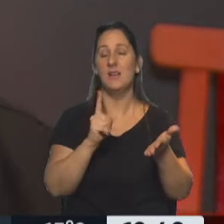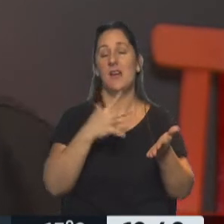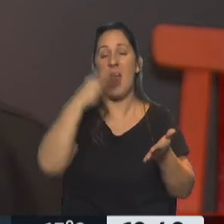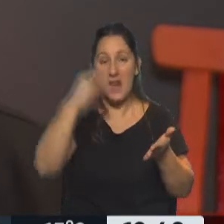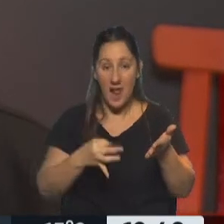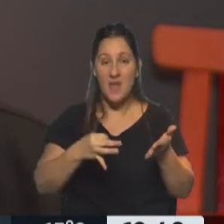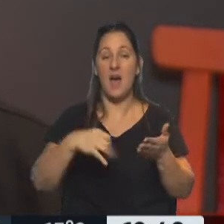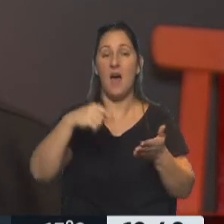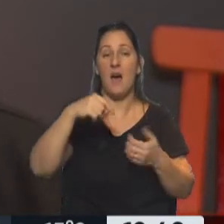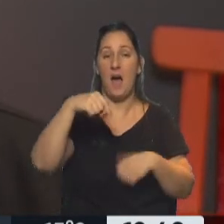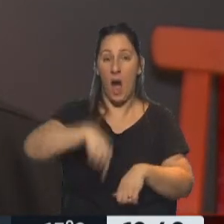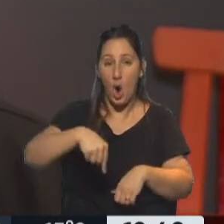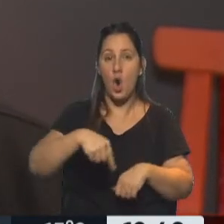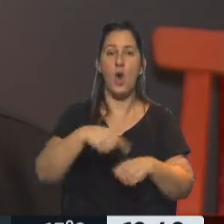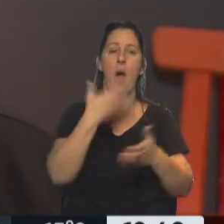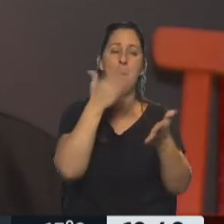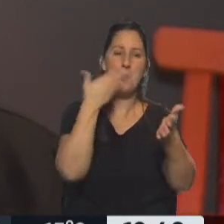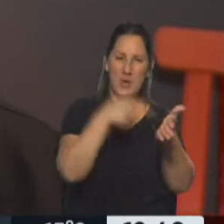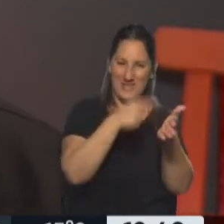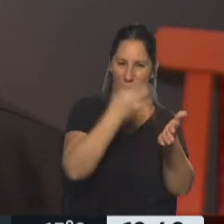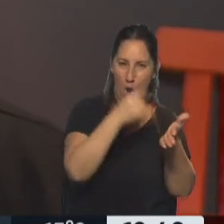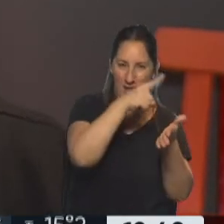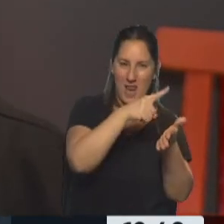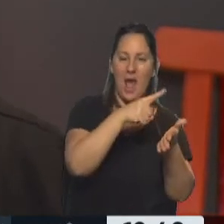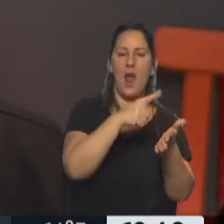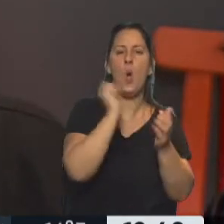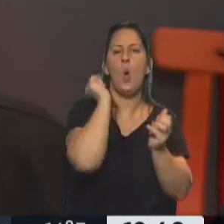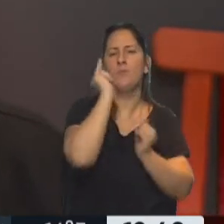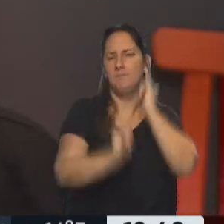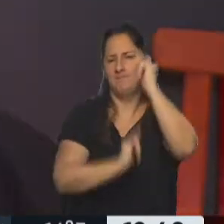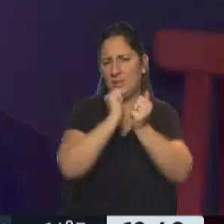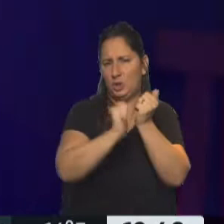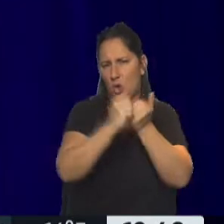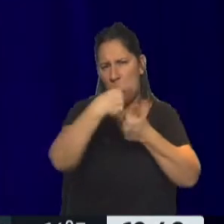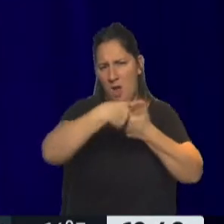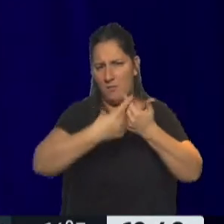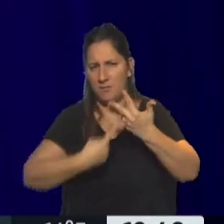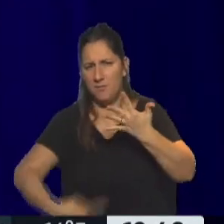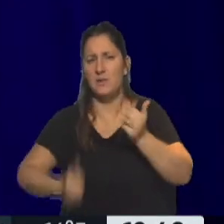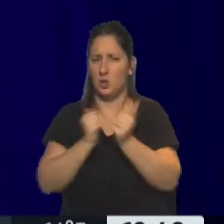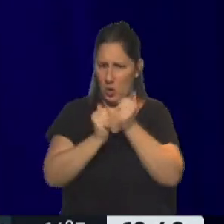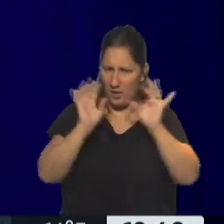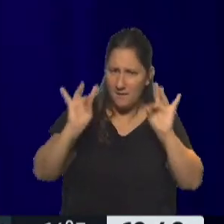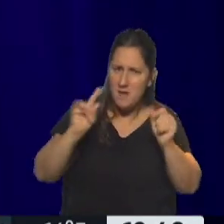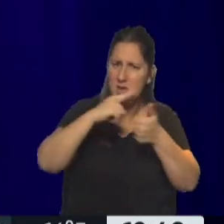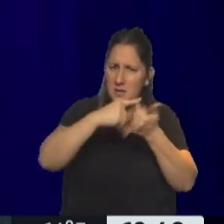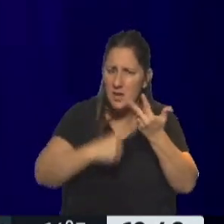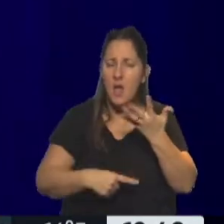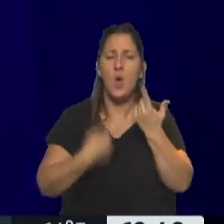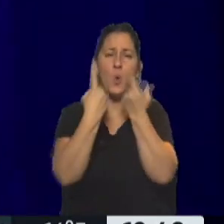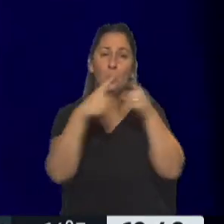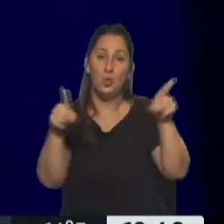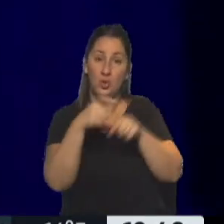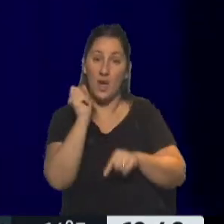que entre su poesía, que cuenta historias bellísimas, historias crudas, y su